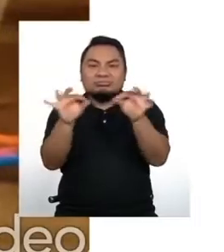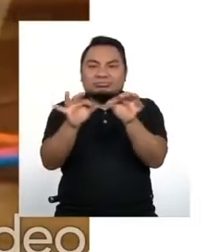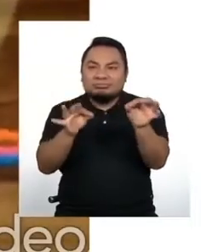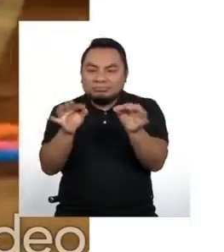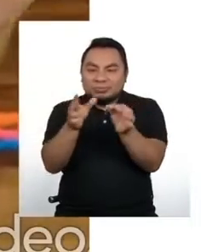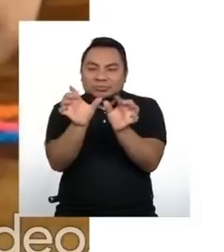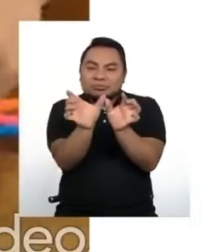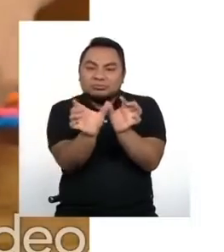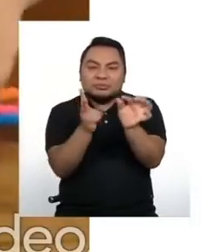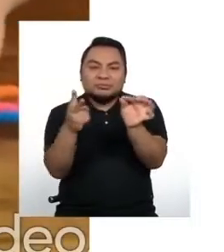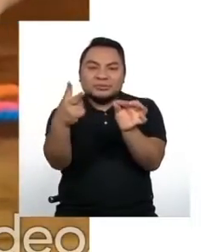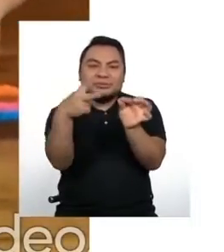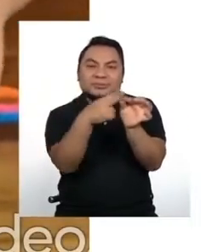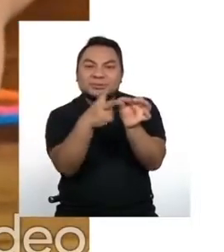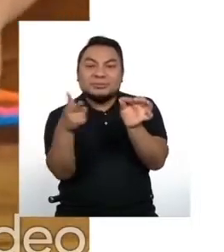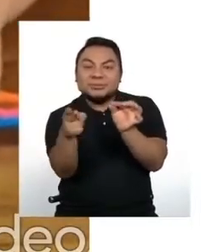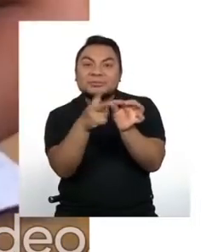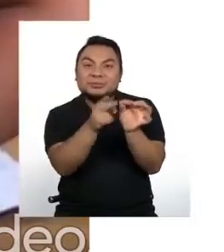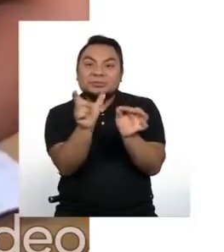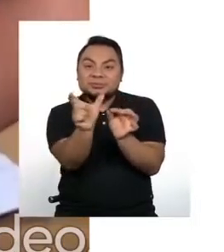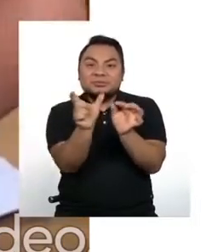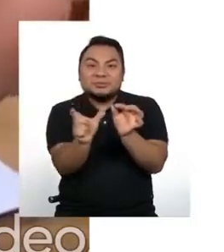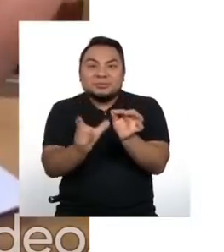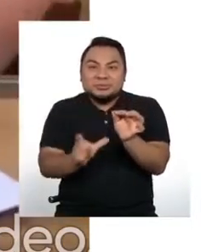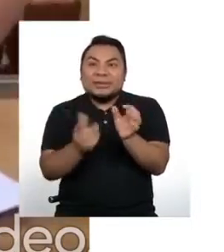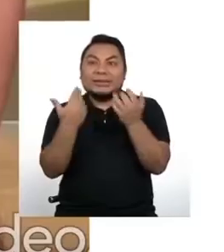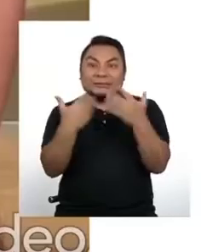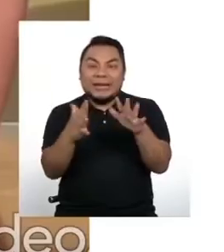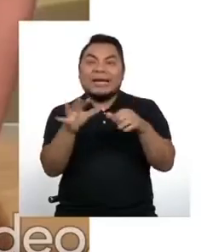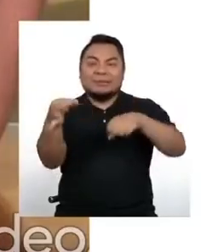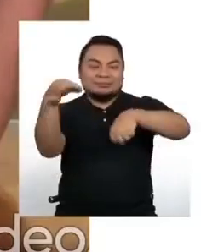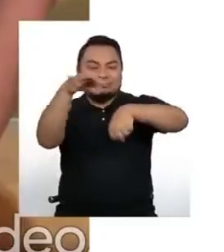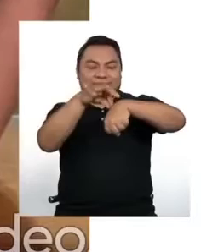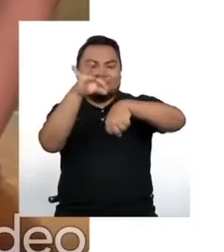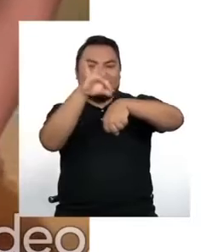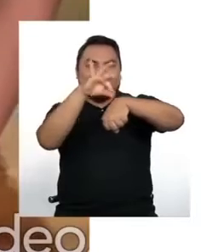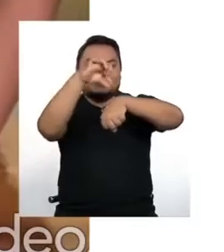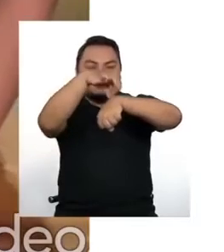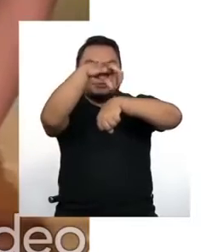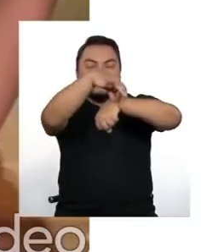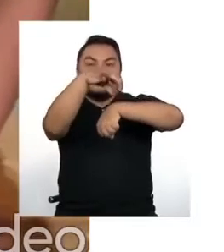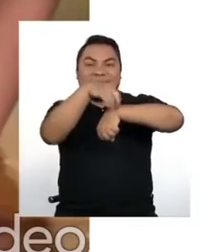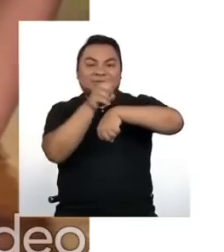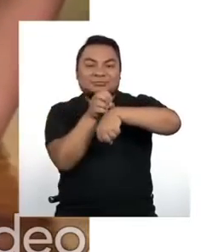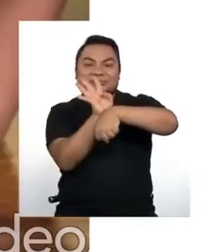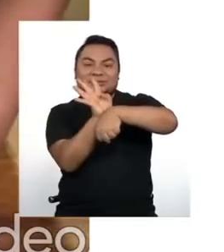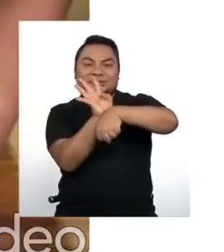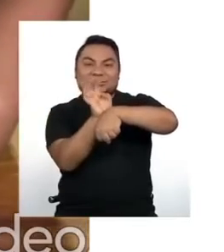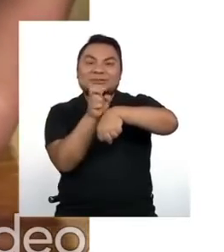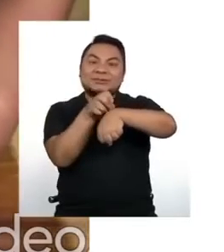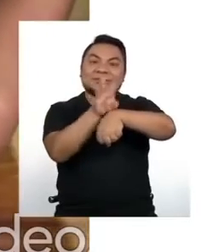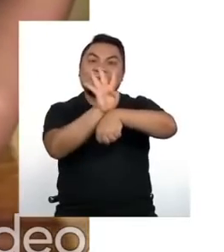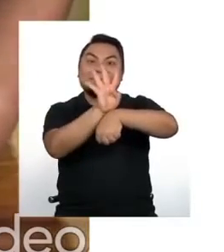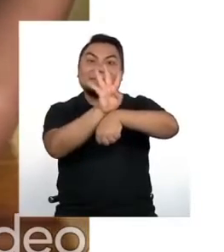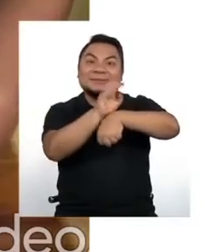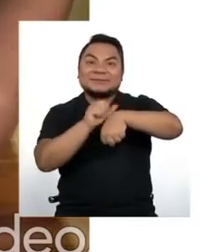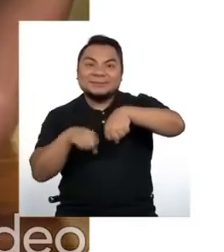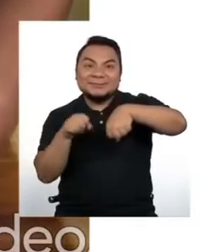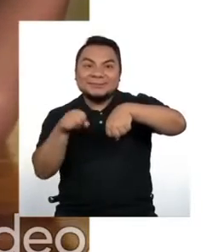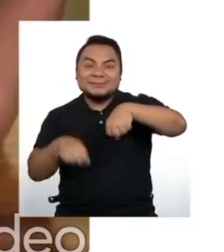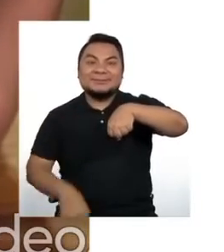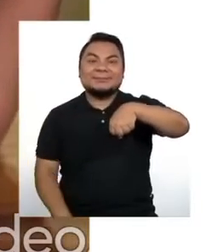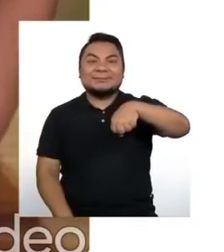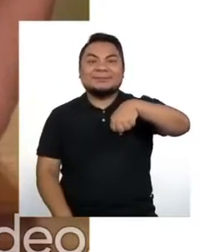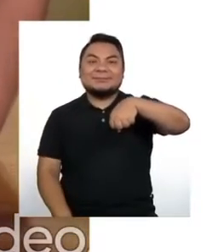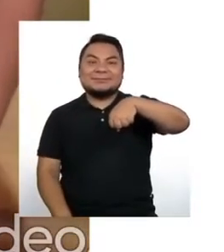cuando le tocas las manos o cuando intentas acariciarla o acariciarlo, anticipale diciéndole que vas a